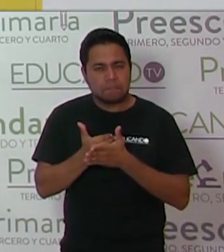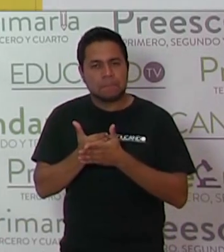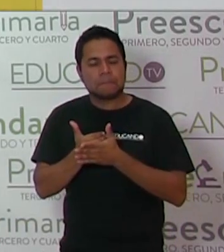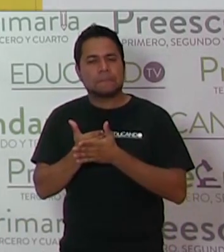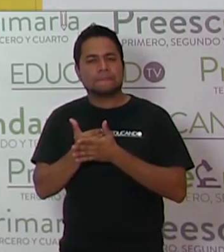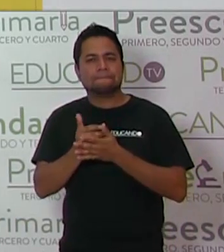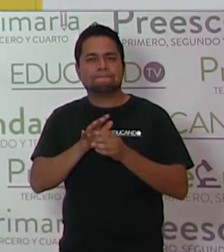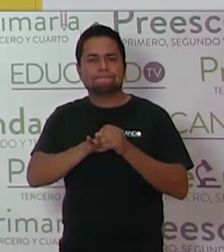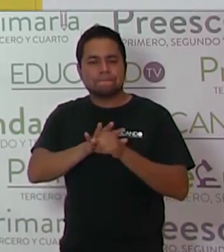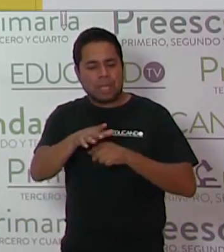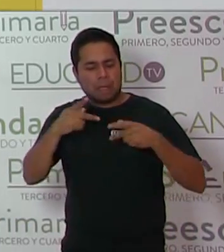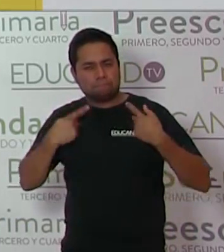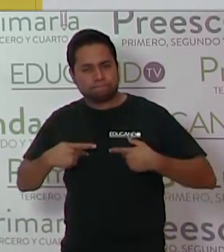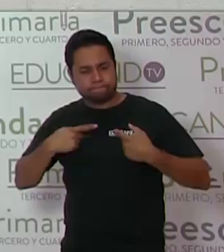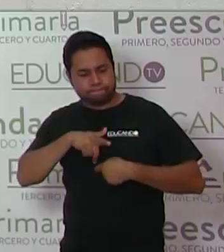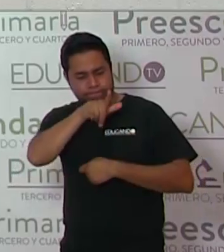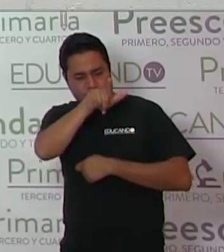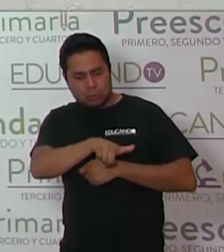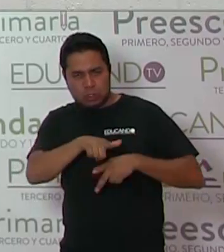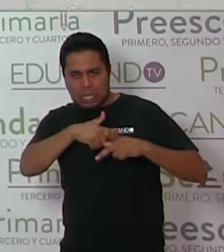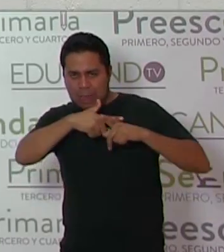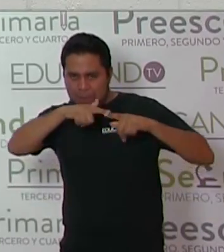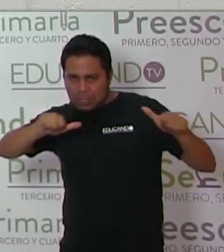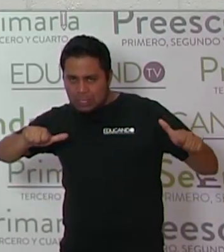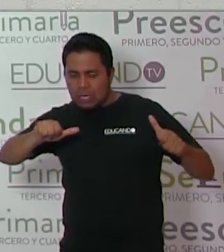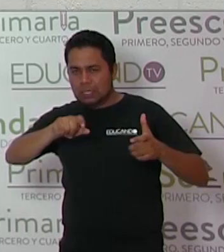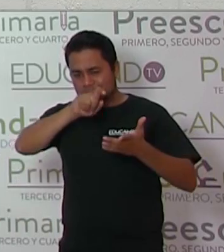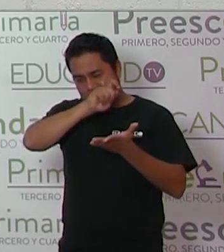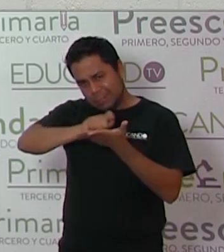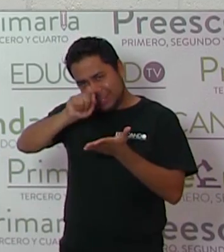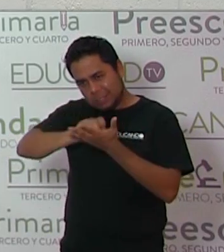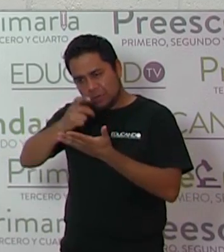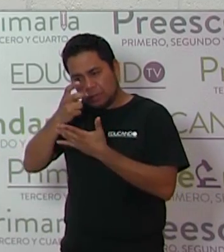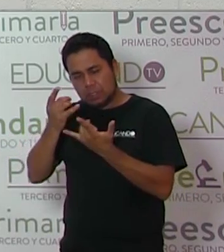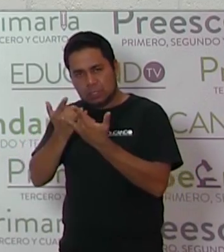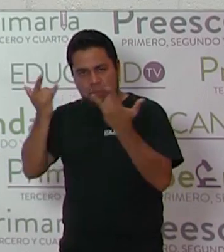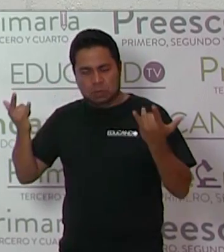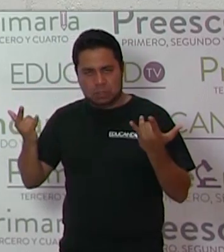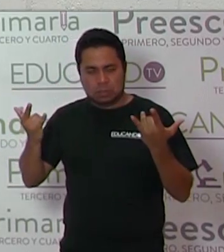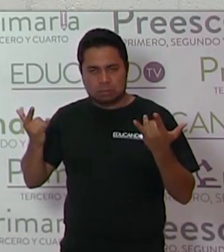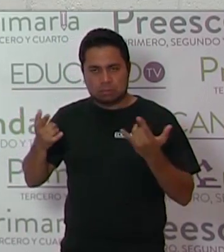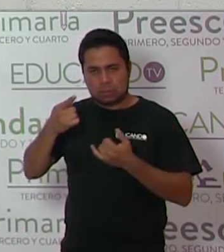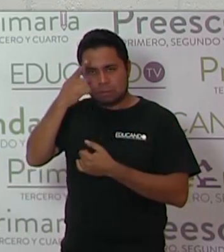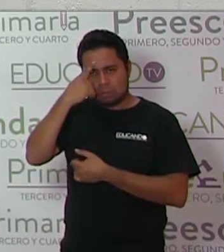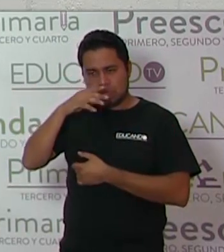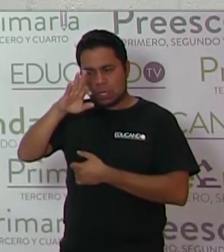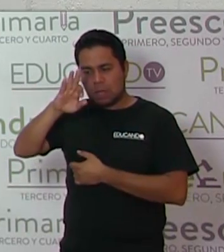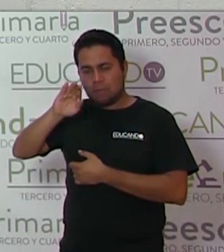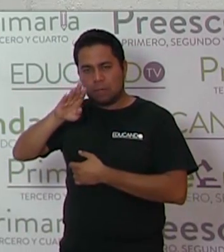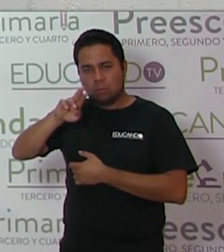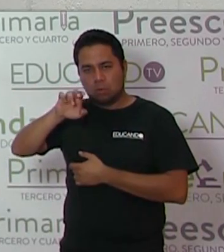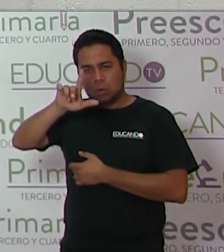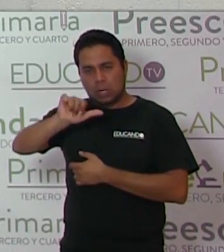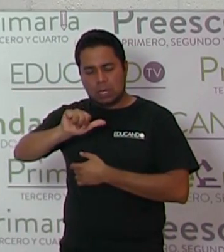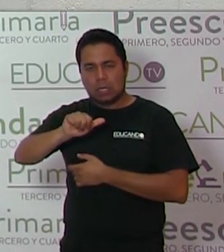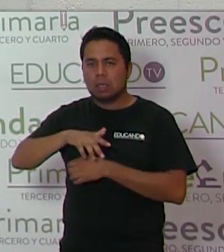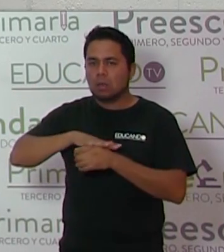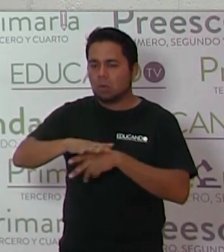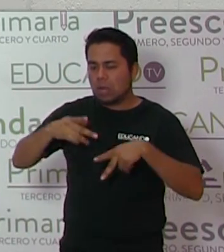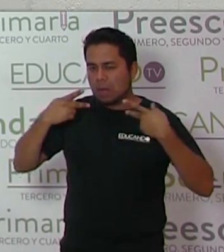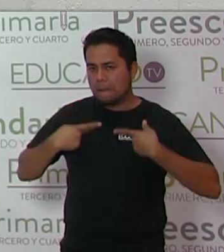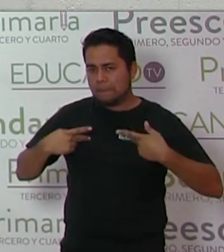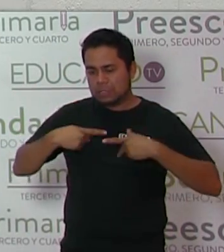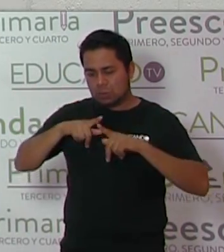en qué persona gramatical está escrita esta historia. de la fábula, ¿en